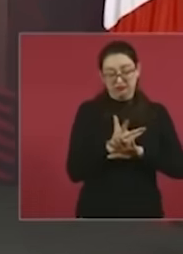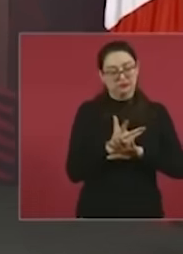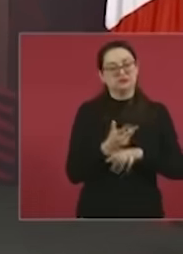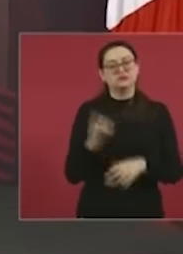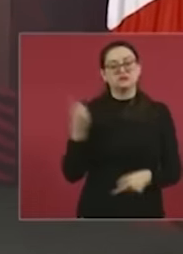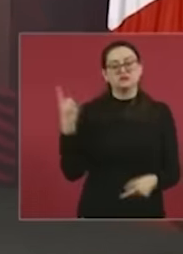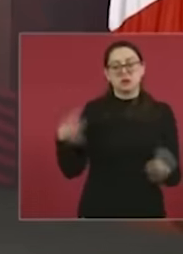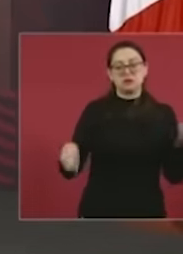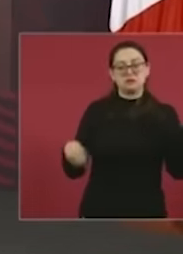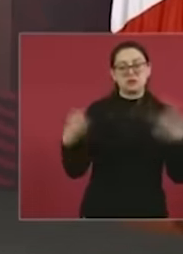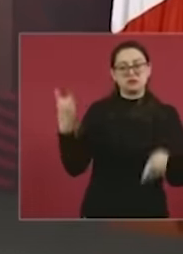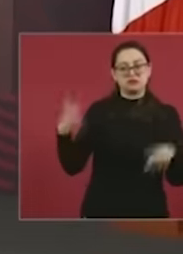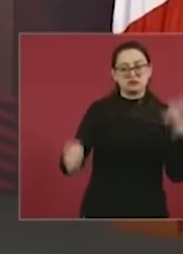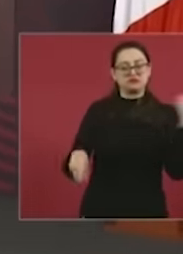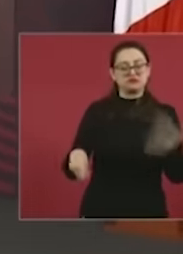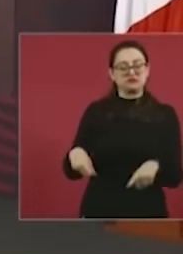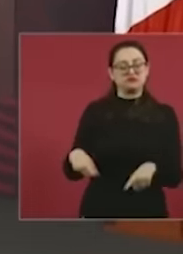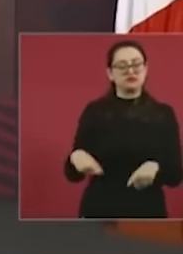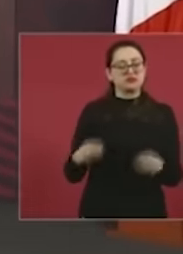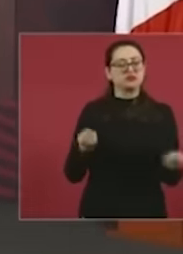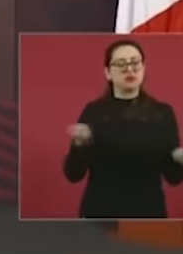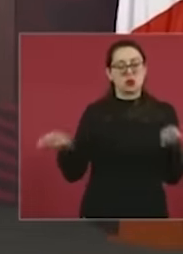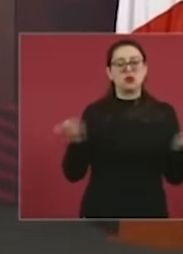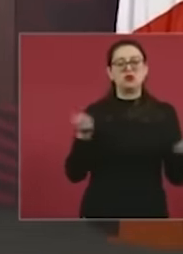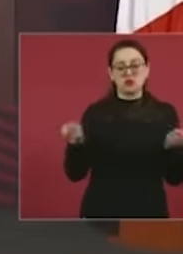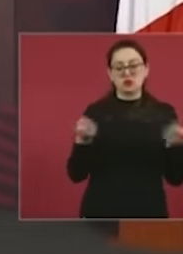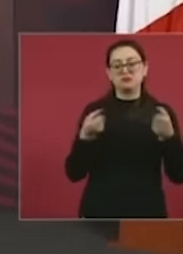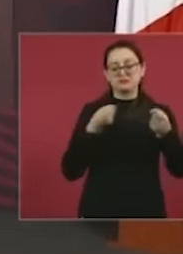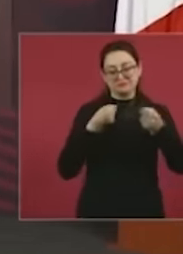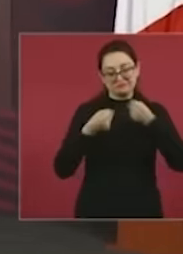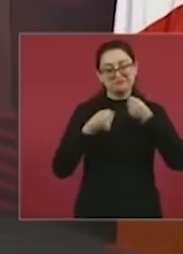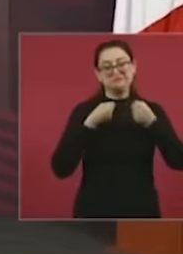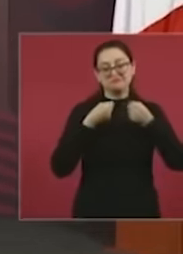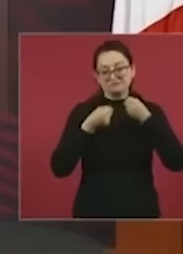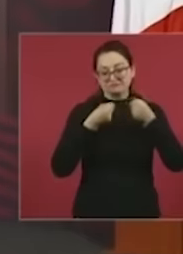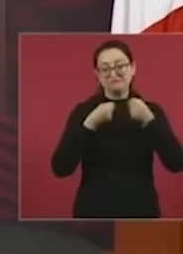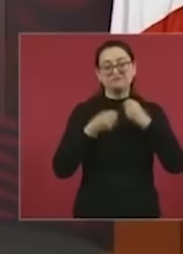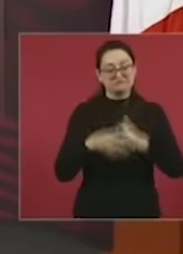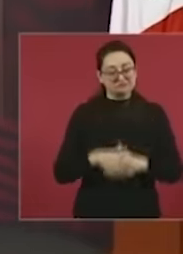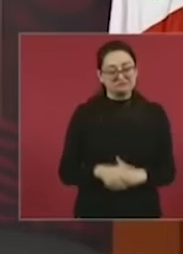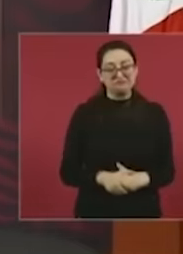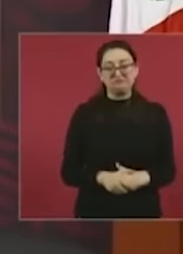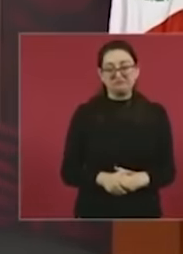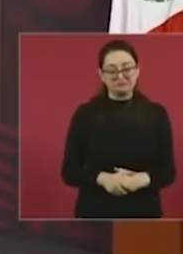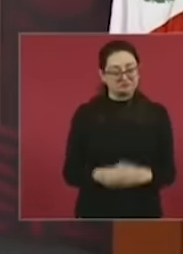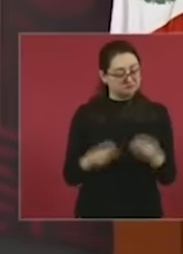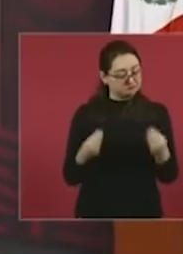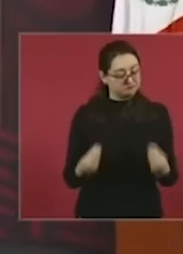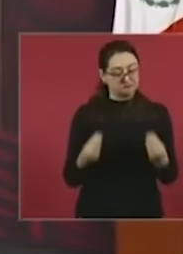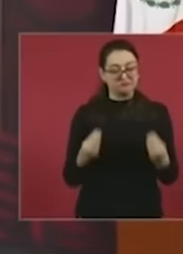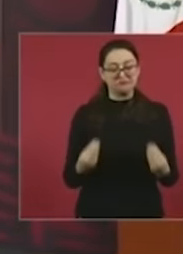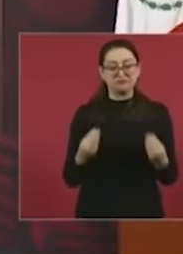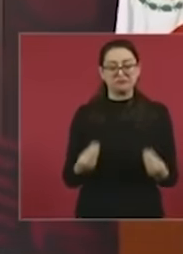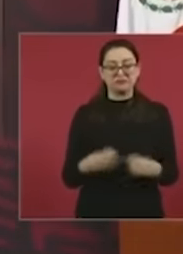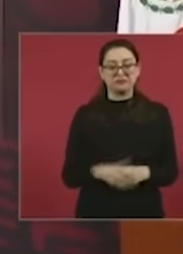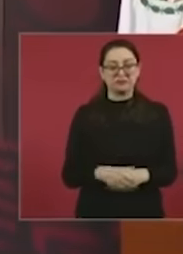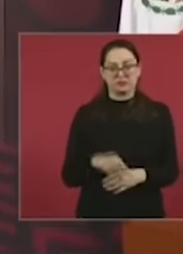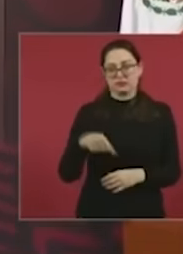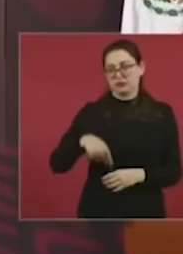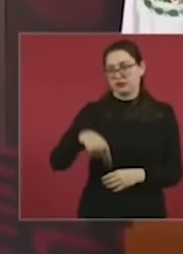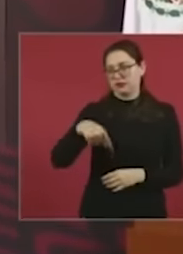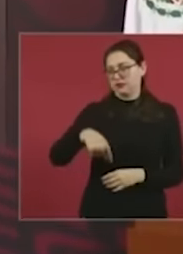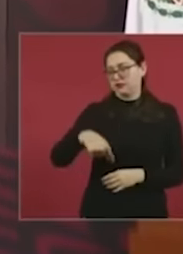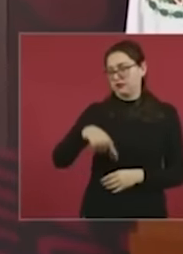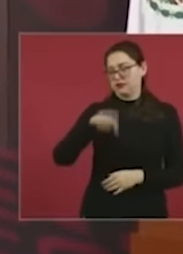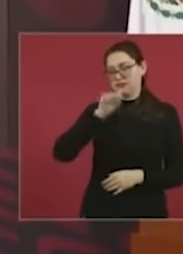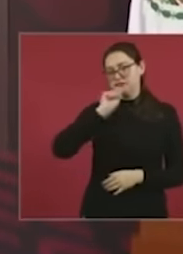causa problemas en más drogas entrando aquí a este país pero más violencia en México y